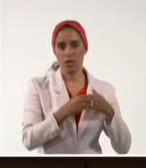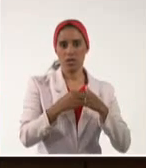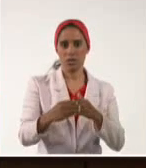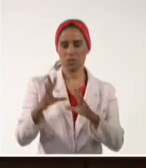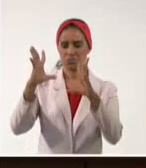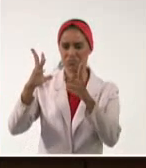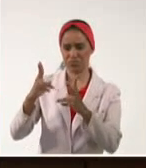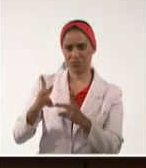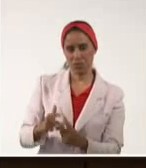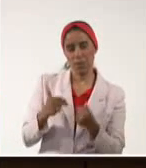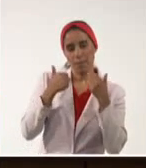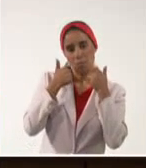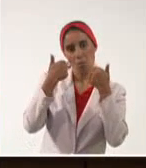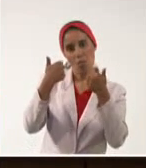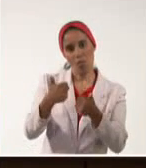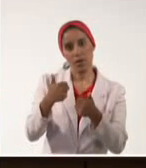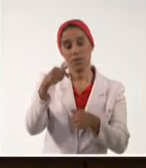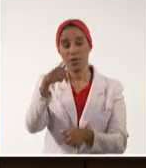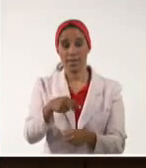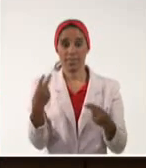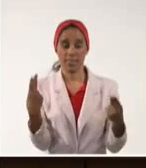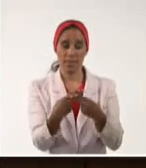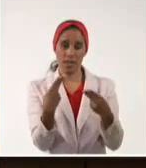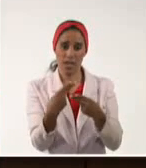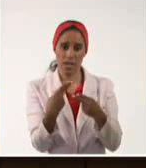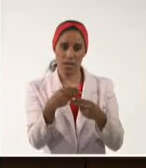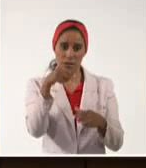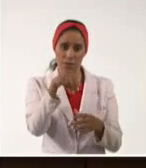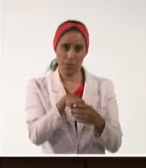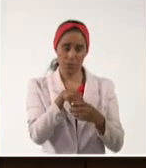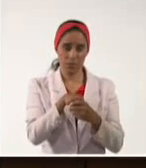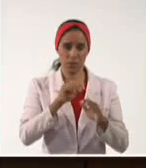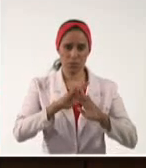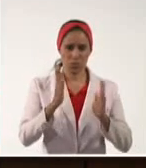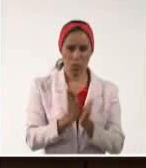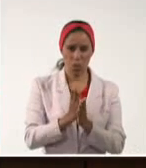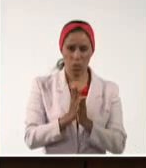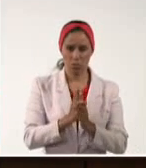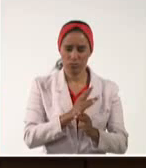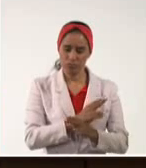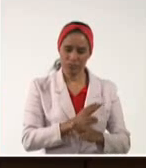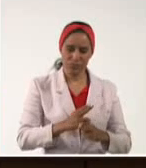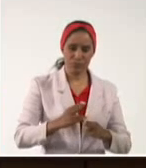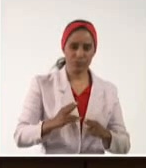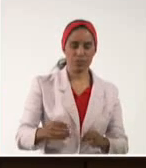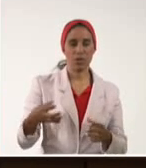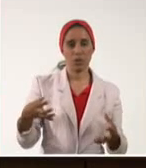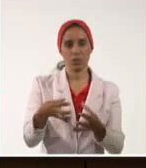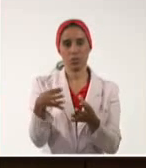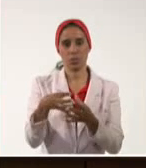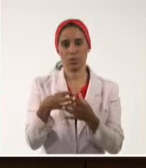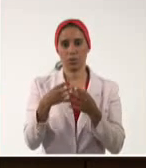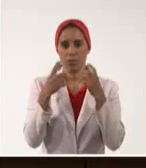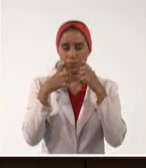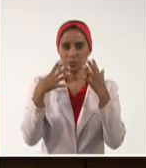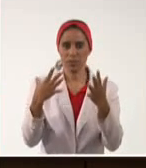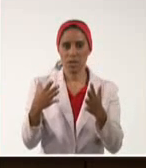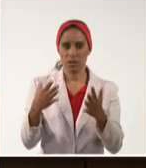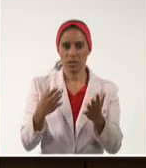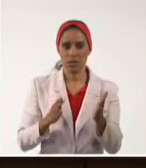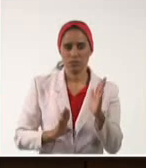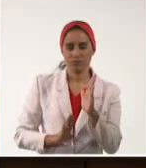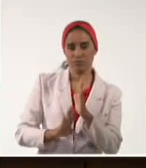resultados. Este evento, inédito en la trayectoria del grupo, contribuyó a potenciar el papel del bloque